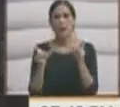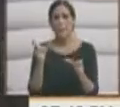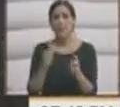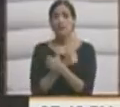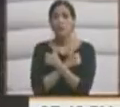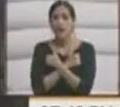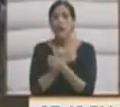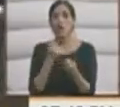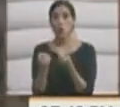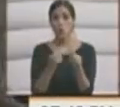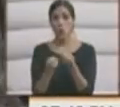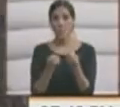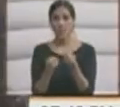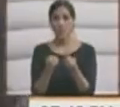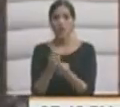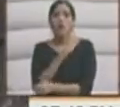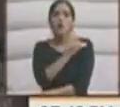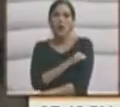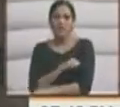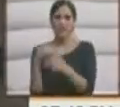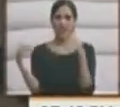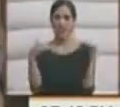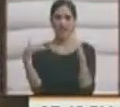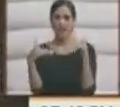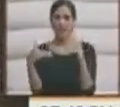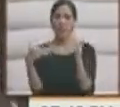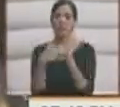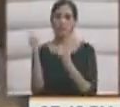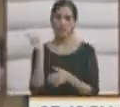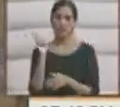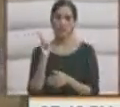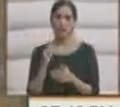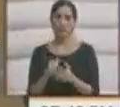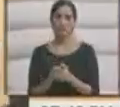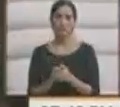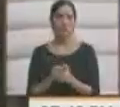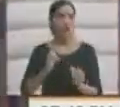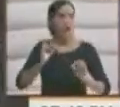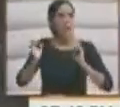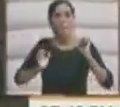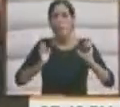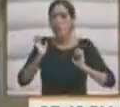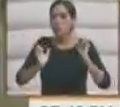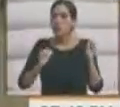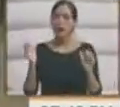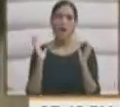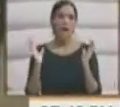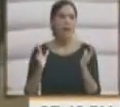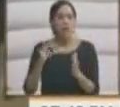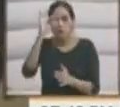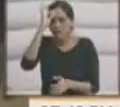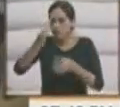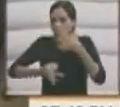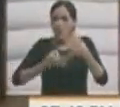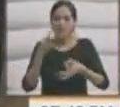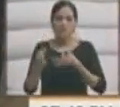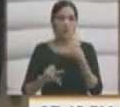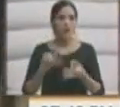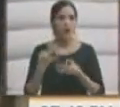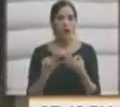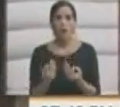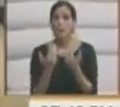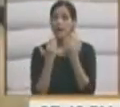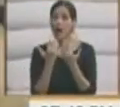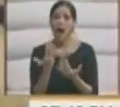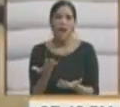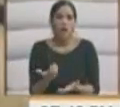económicos, los heridos de la guerra contra Venezuela. Una emoción demasiado grande que no sé ni cómo explicarlo, pero es algo super